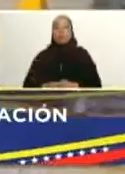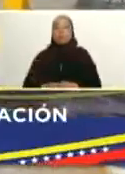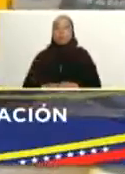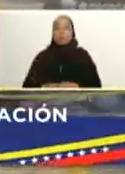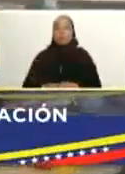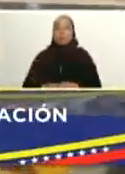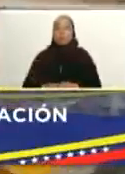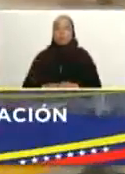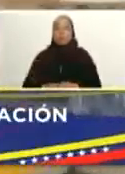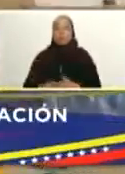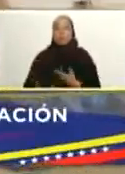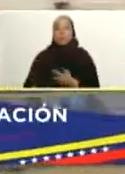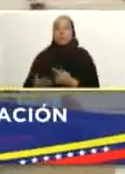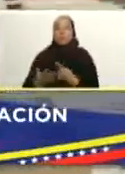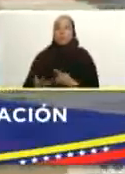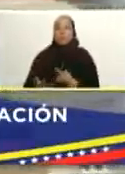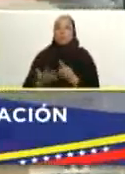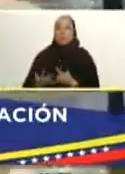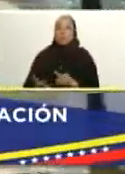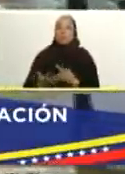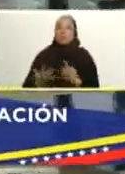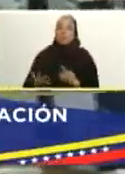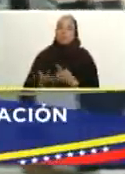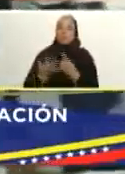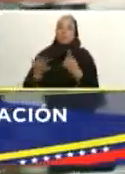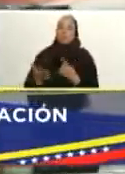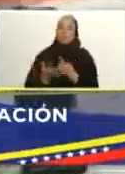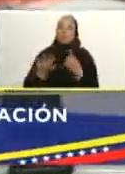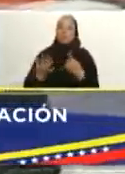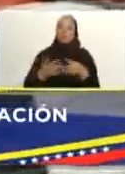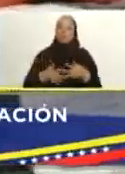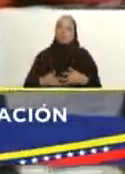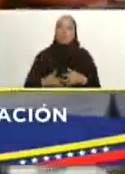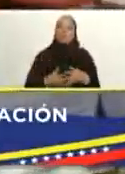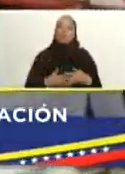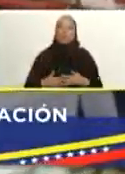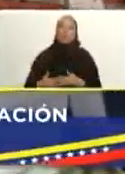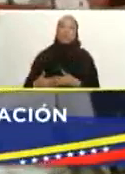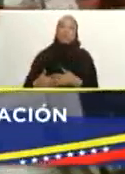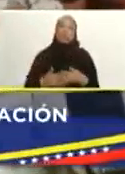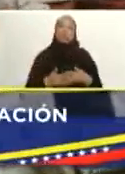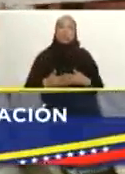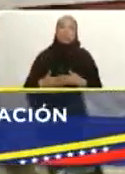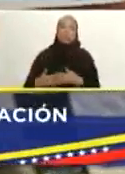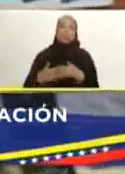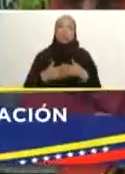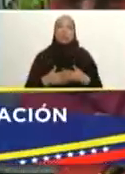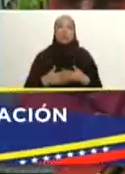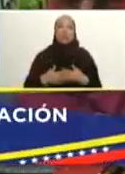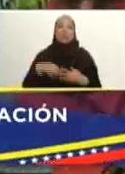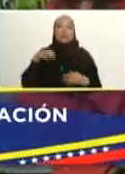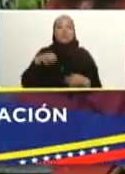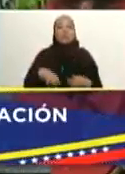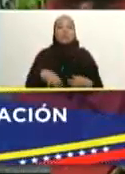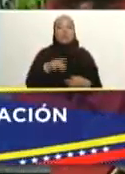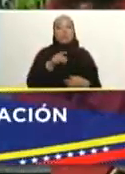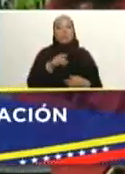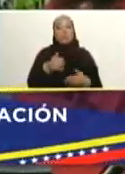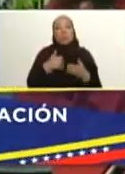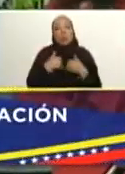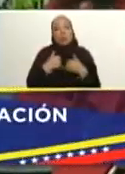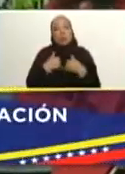vencer el ataque que ha hecho el Imperio norteamericano hacia nuestra patria y que ha intentado detener y afectar